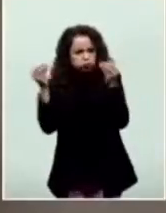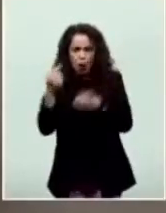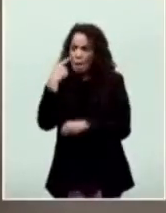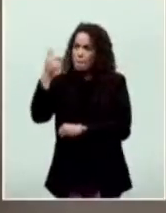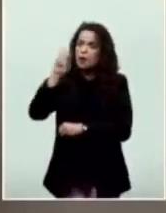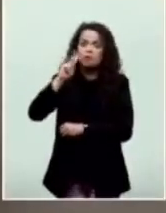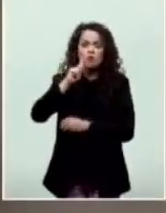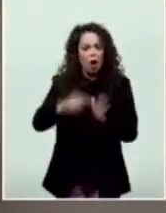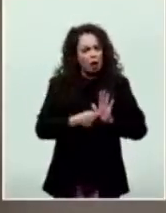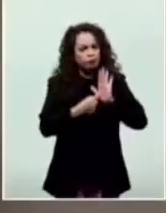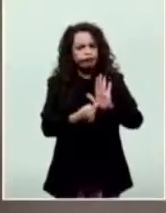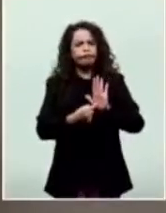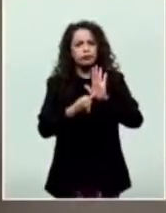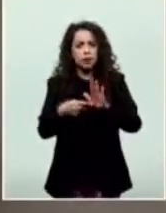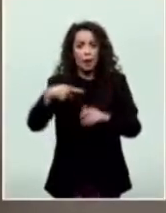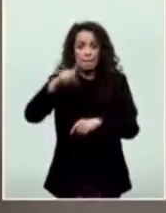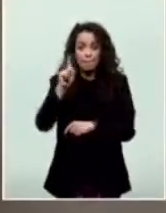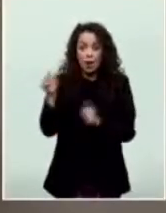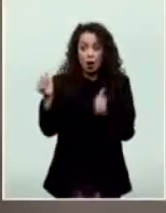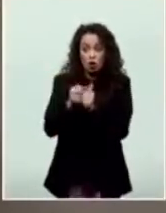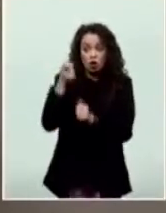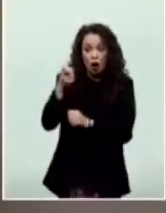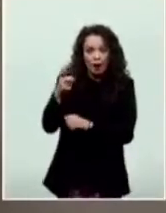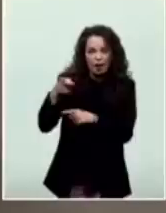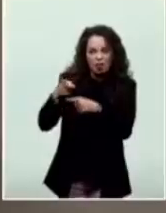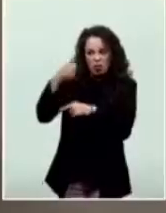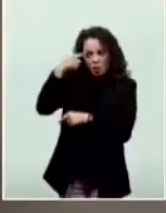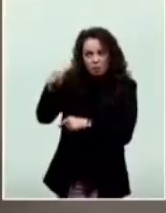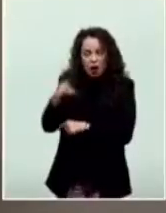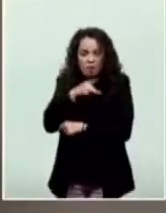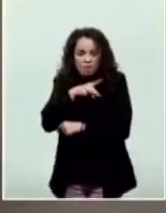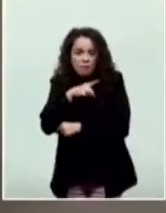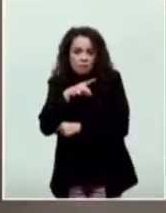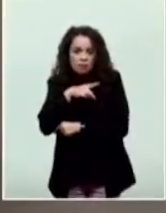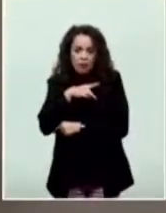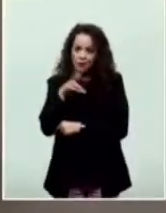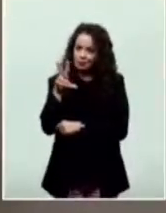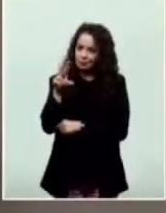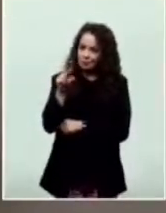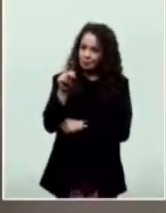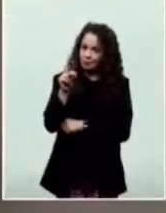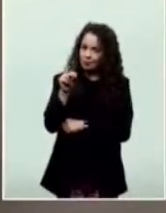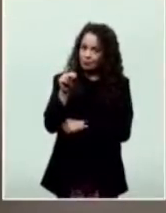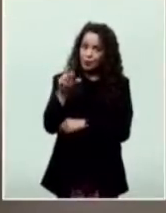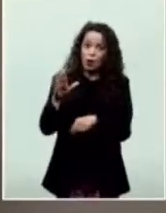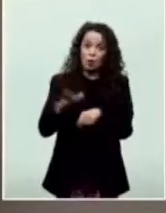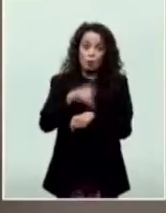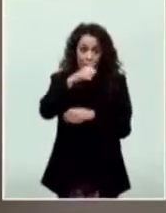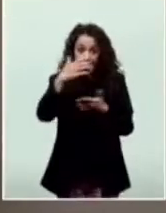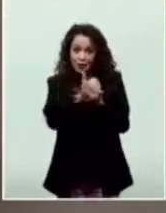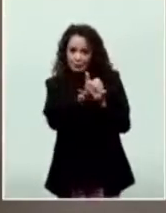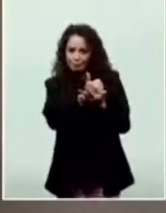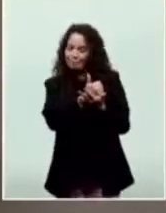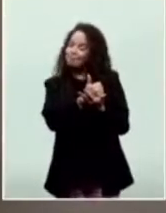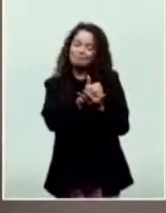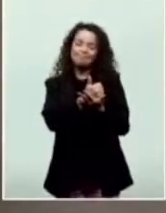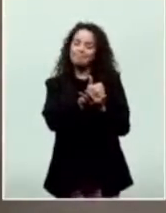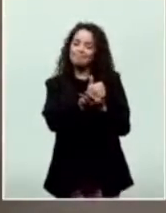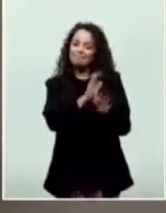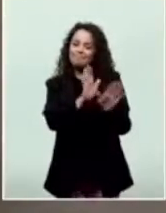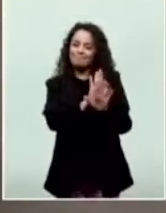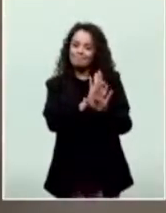con estas tácticas incidir, porque además no lo van a lograr. En el Poder Judicial